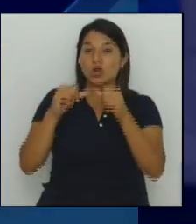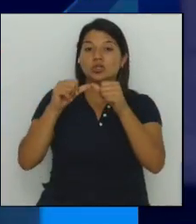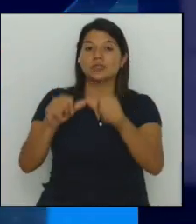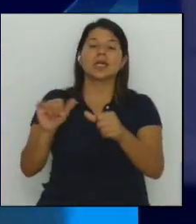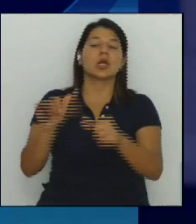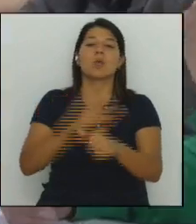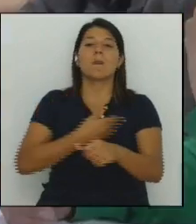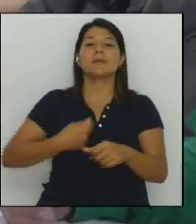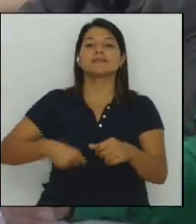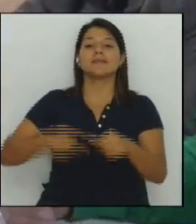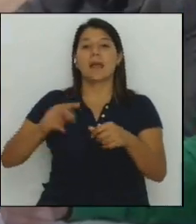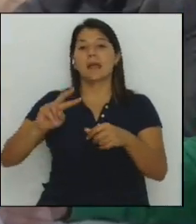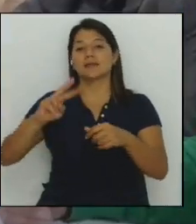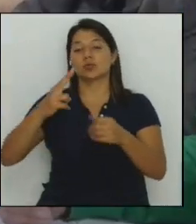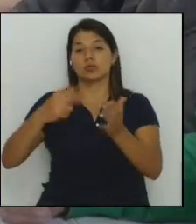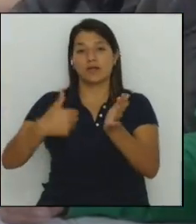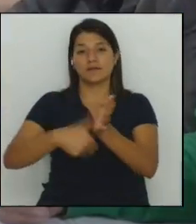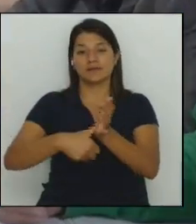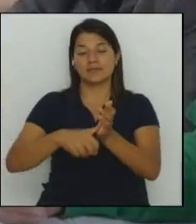mayo.